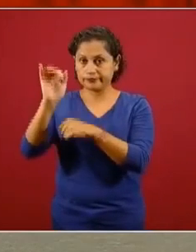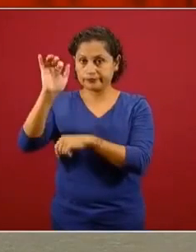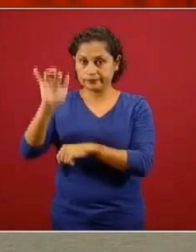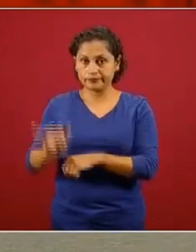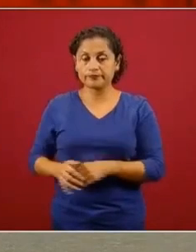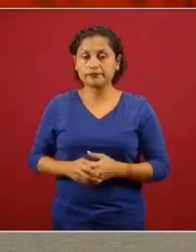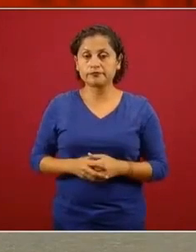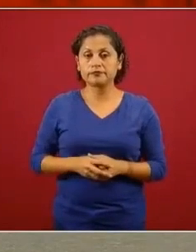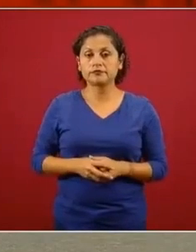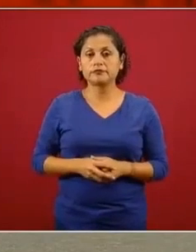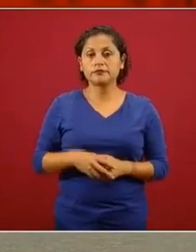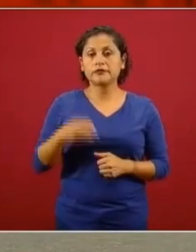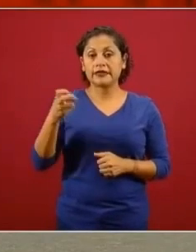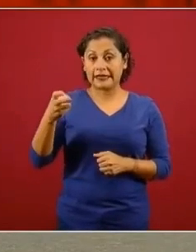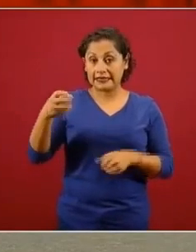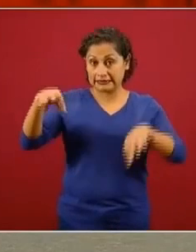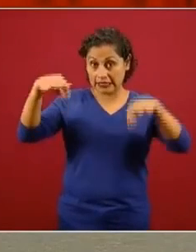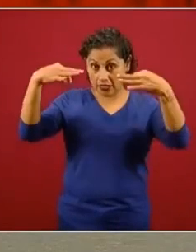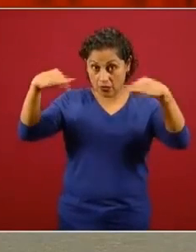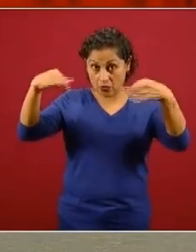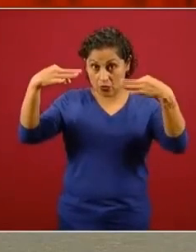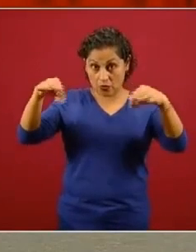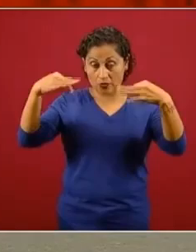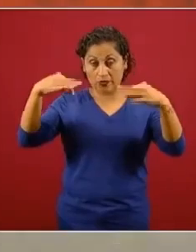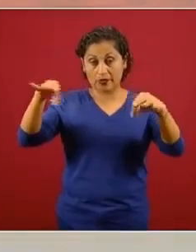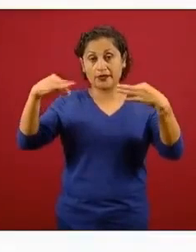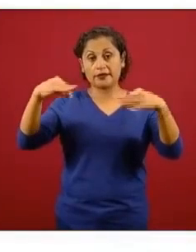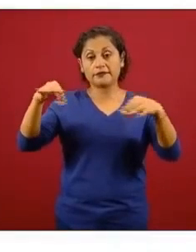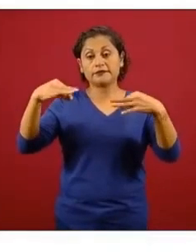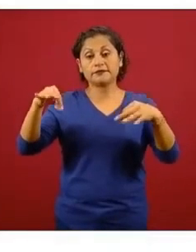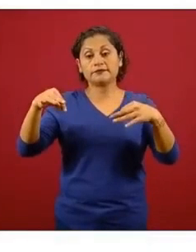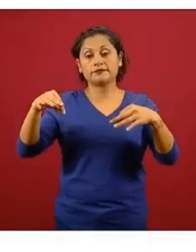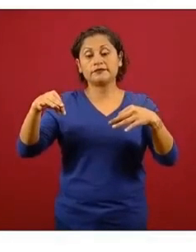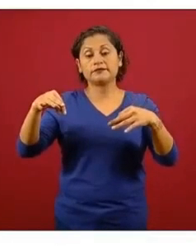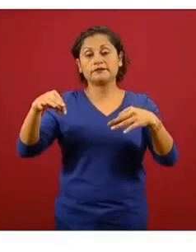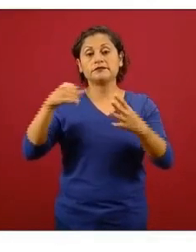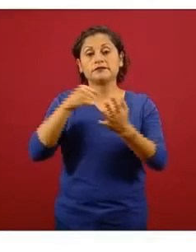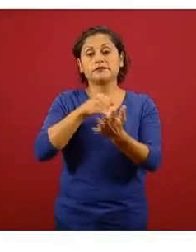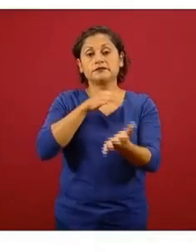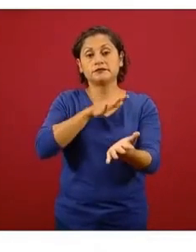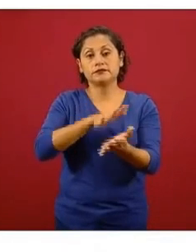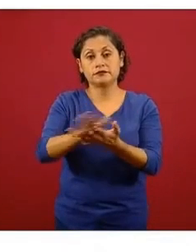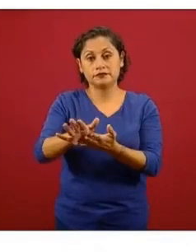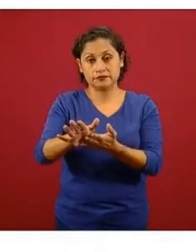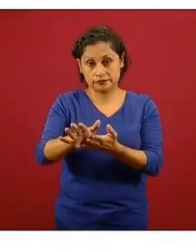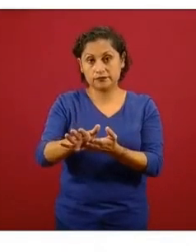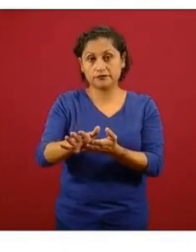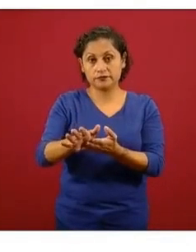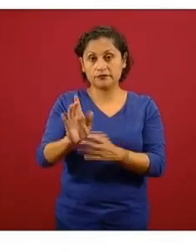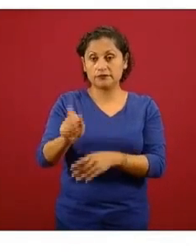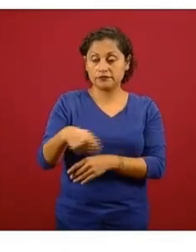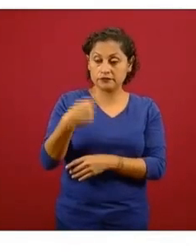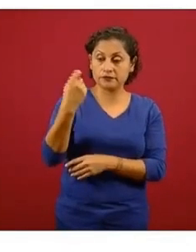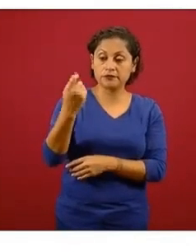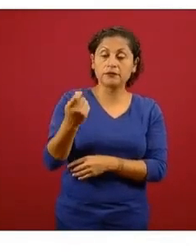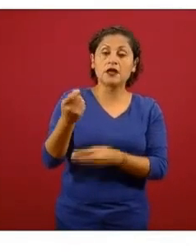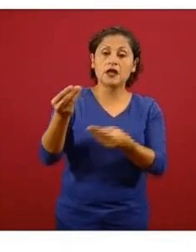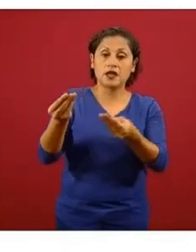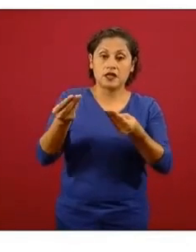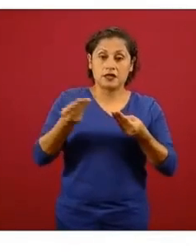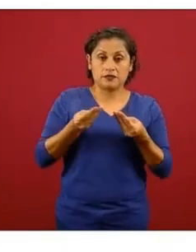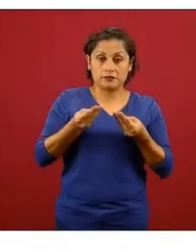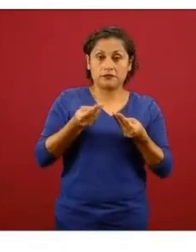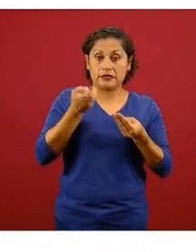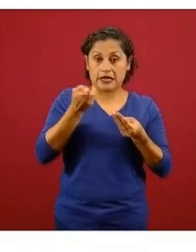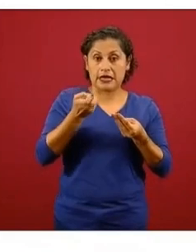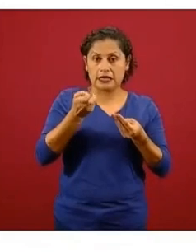Ya con esa información, ese formato se nos entrega y existe la posibilidad de guardarlo como un